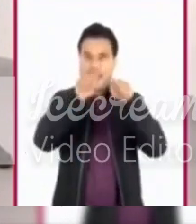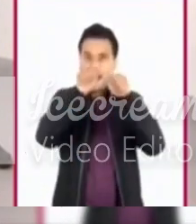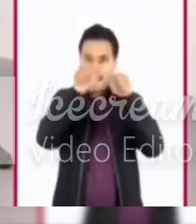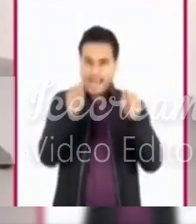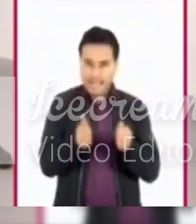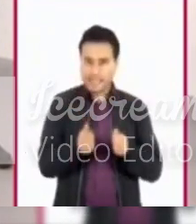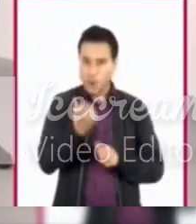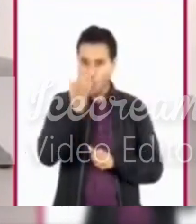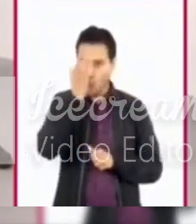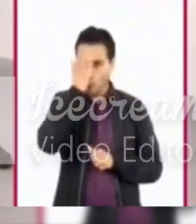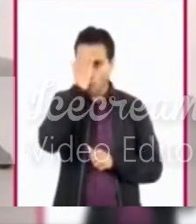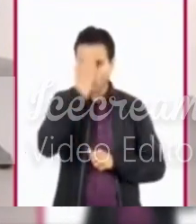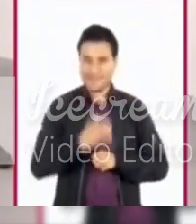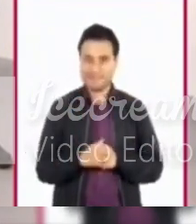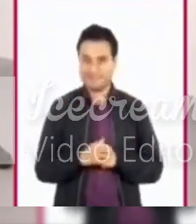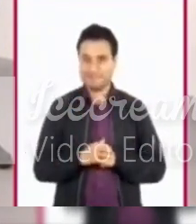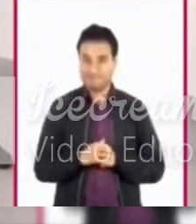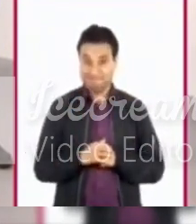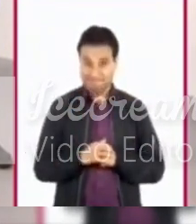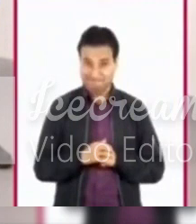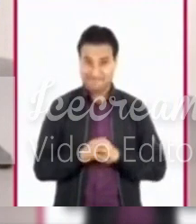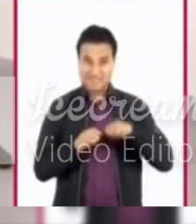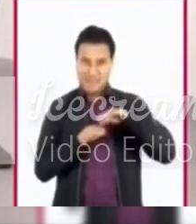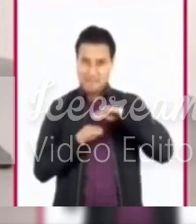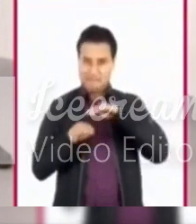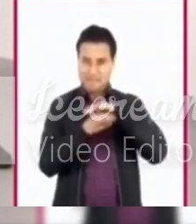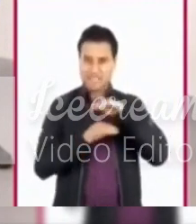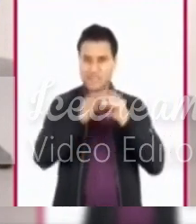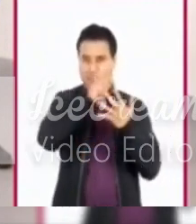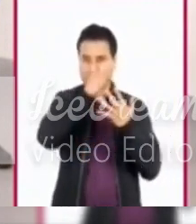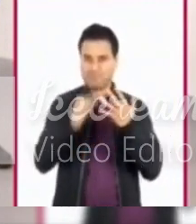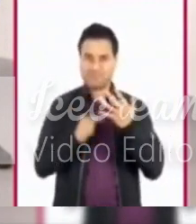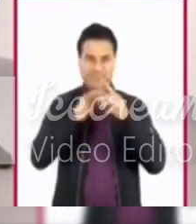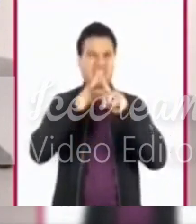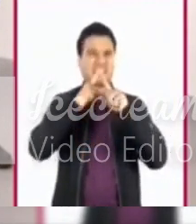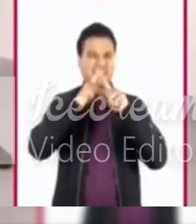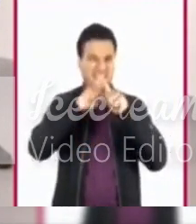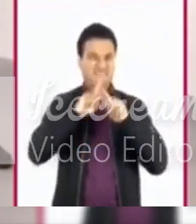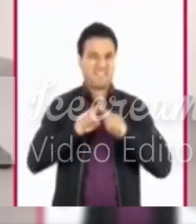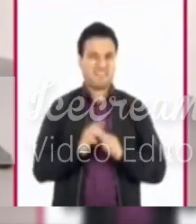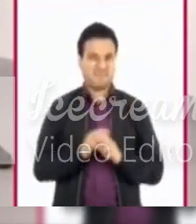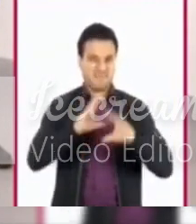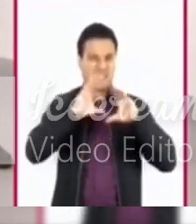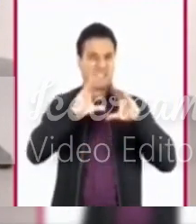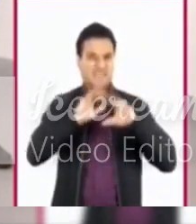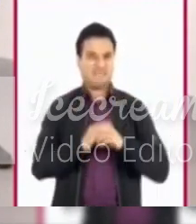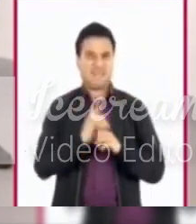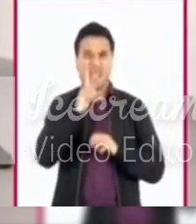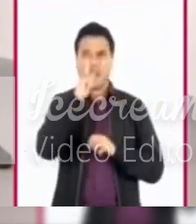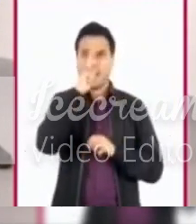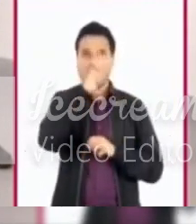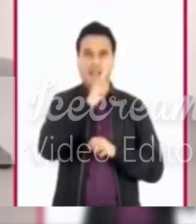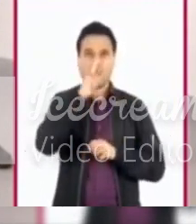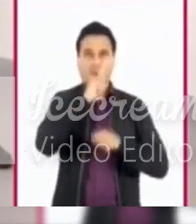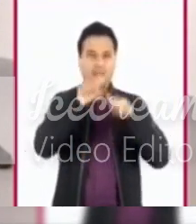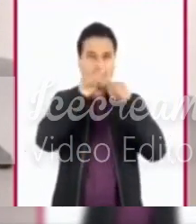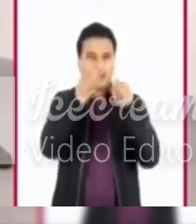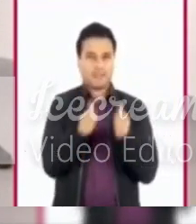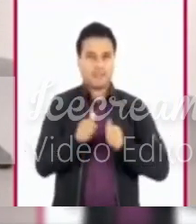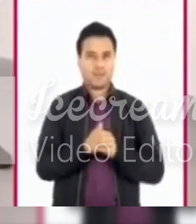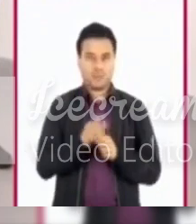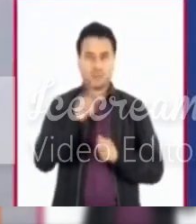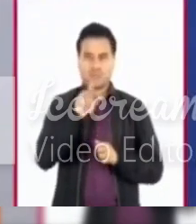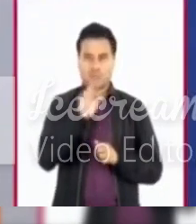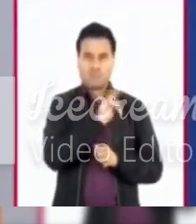a explorar algunos elementos básicos de las artes en diferentes lenguajes artísticos para descubrir nuestras